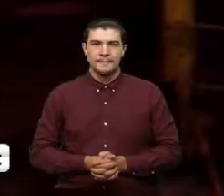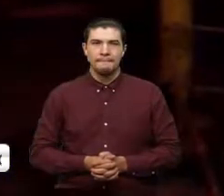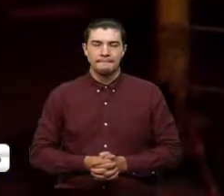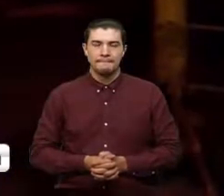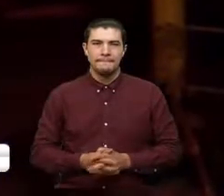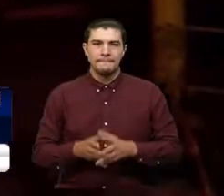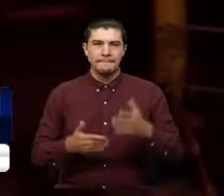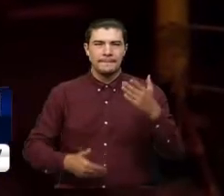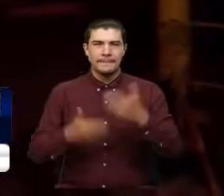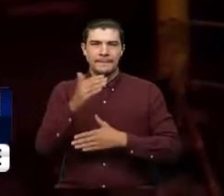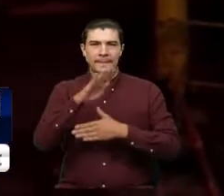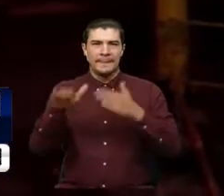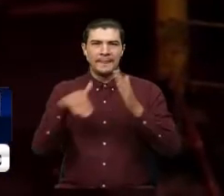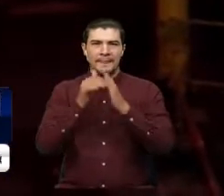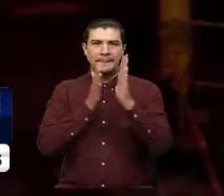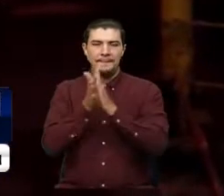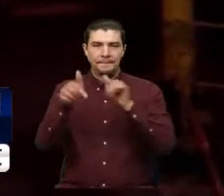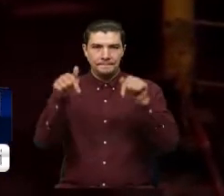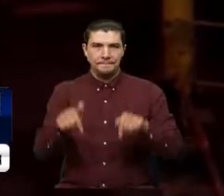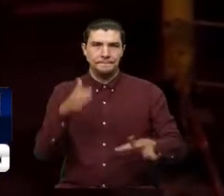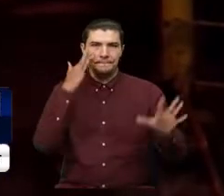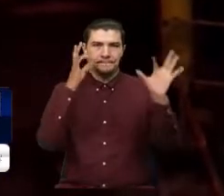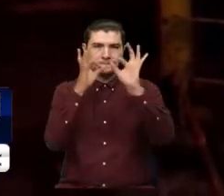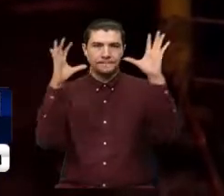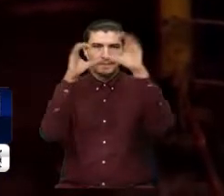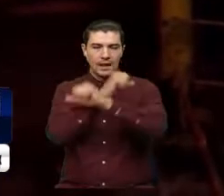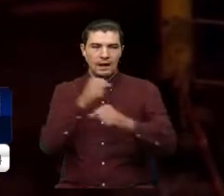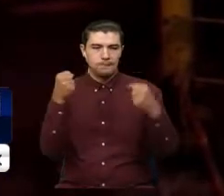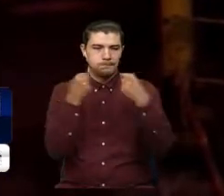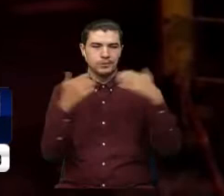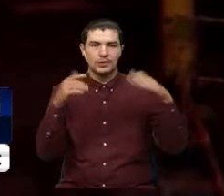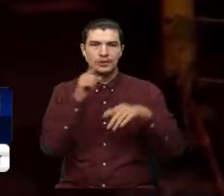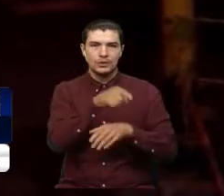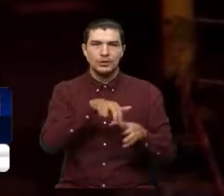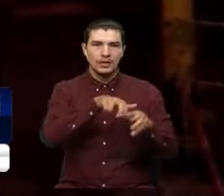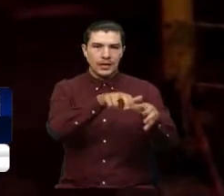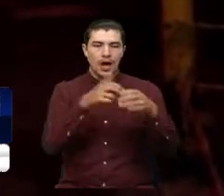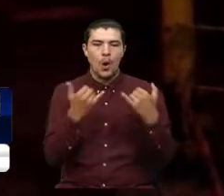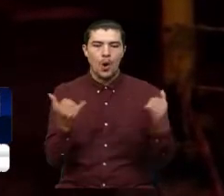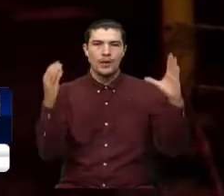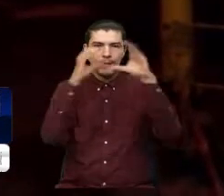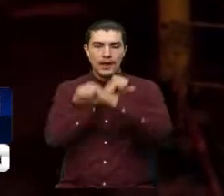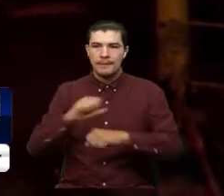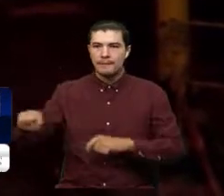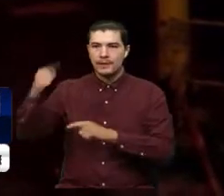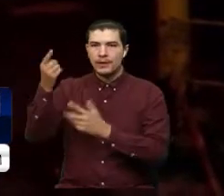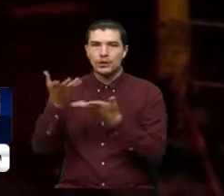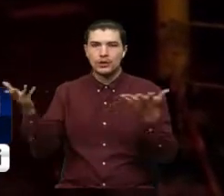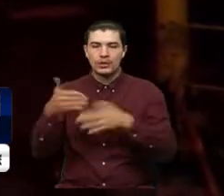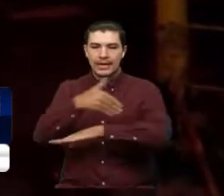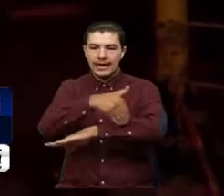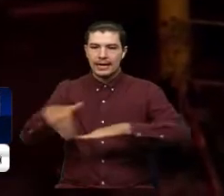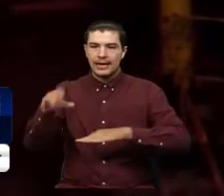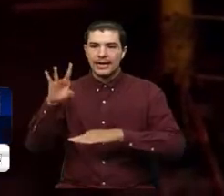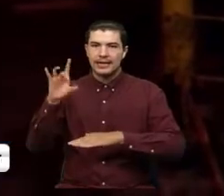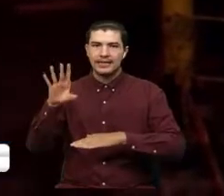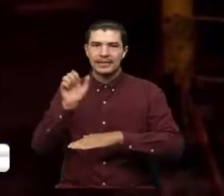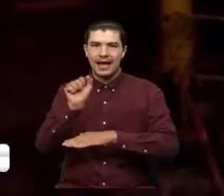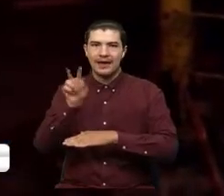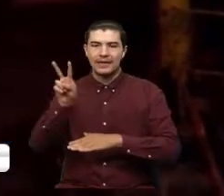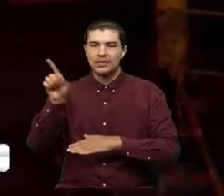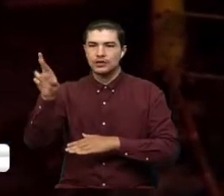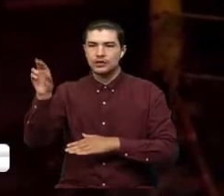iniciamos la información del ente nocturno con los accidentes de tránsito presentados esta noche y el primero ocurrió en la carrera 15 con avenida a la